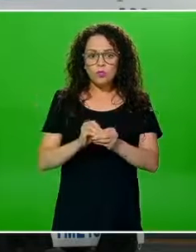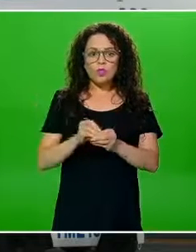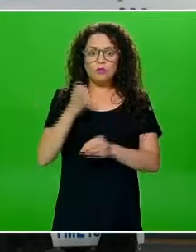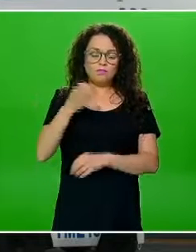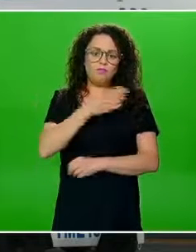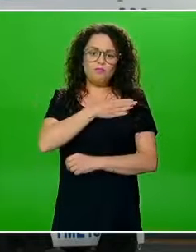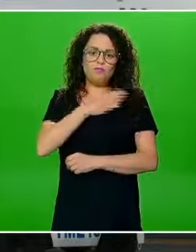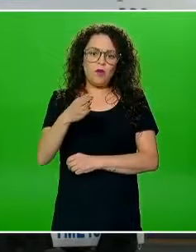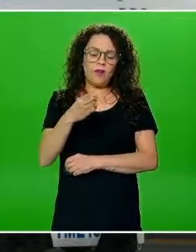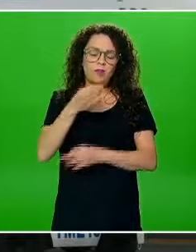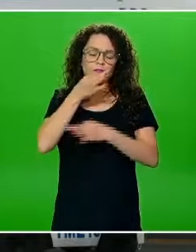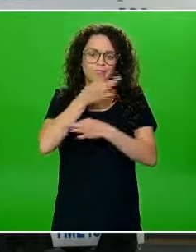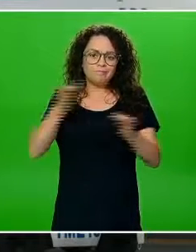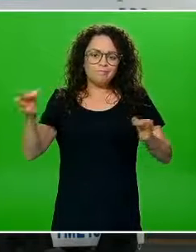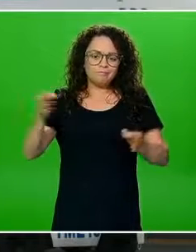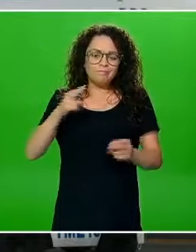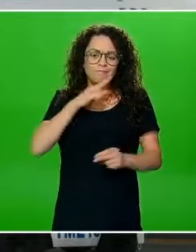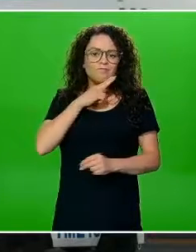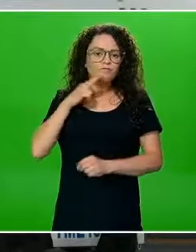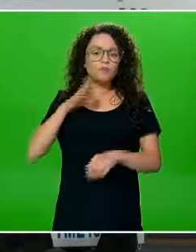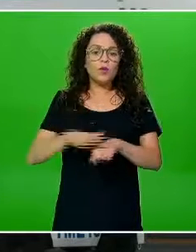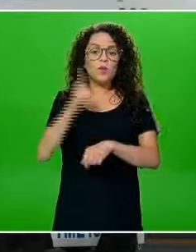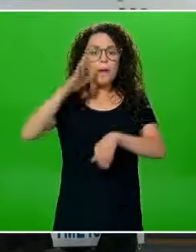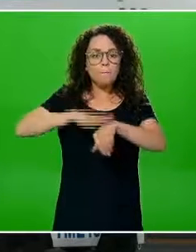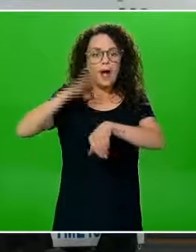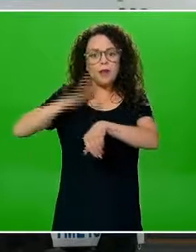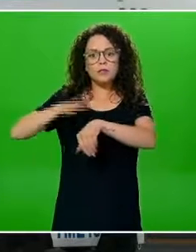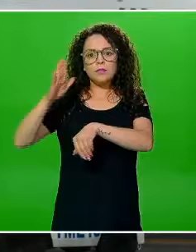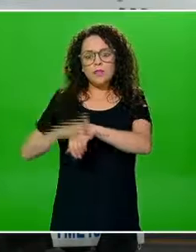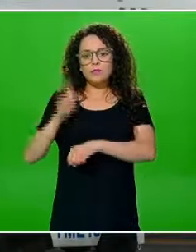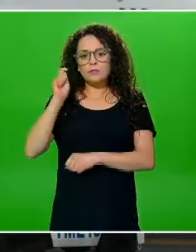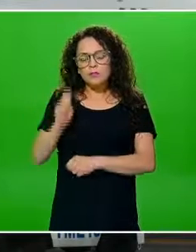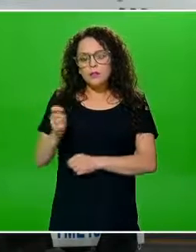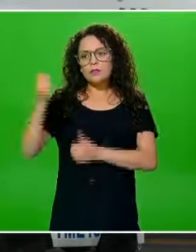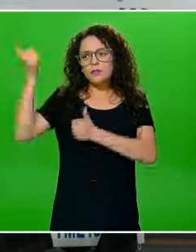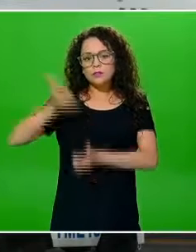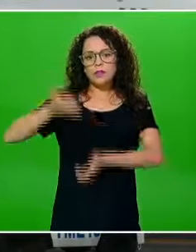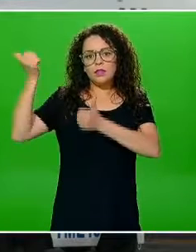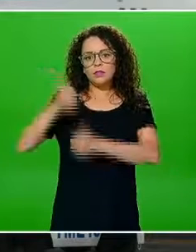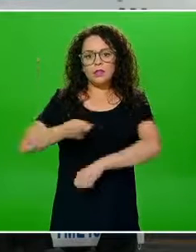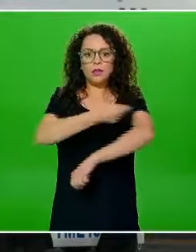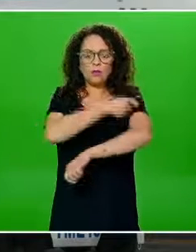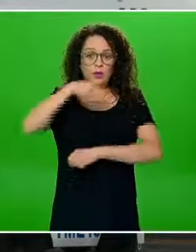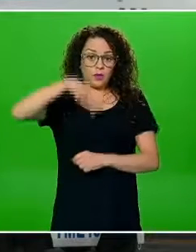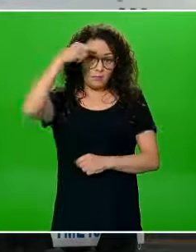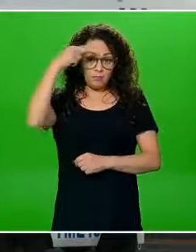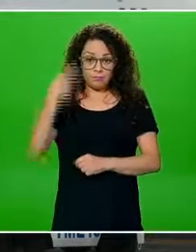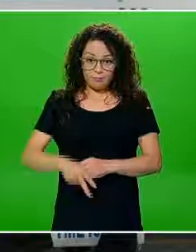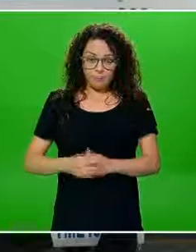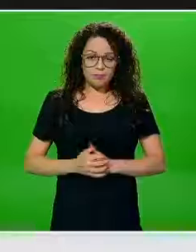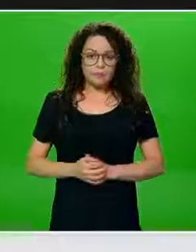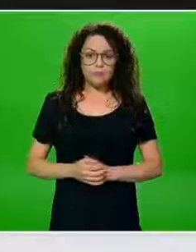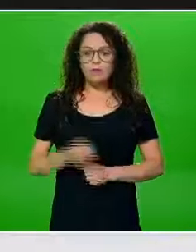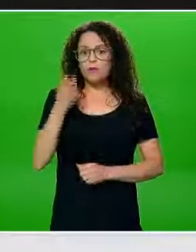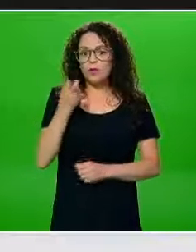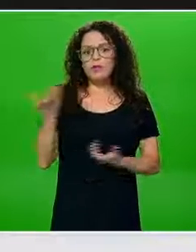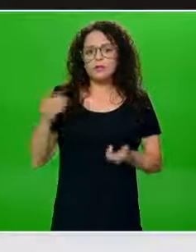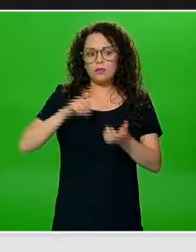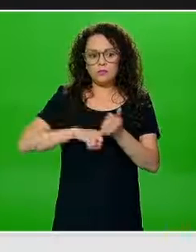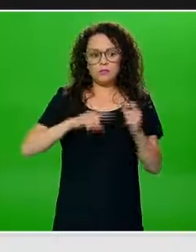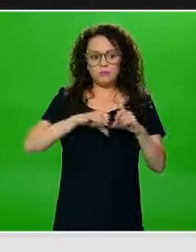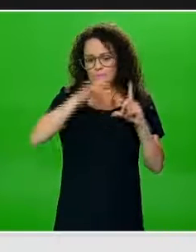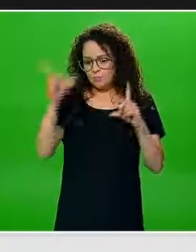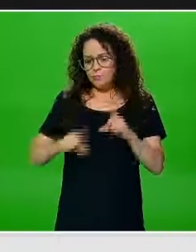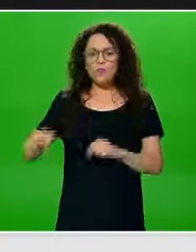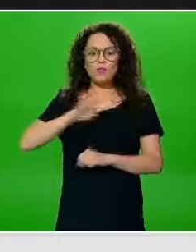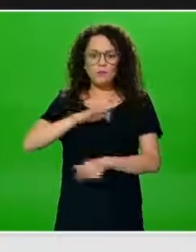porque incrementa las dotaciones de vacuna que han llegado hasta el momento al país y con eso obviamente la estrategia puede